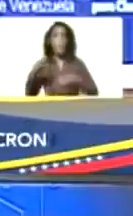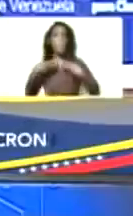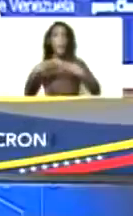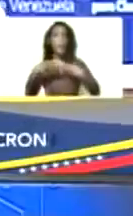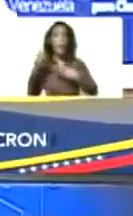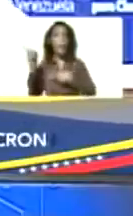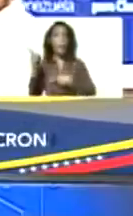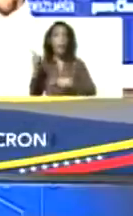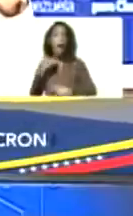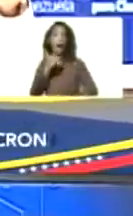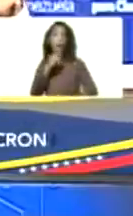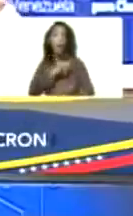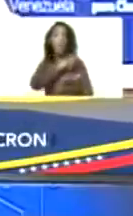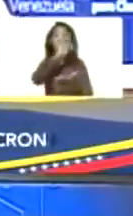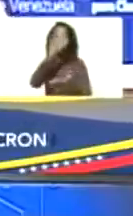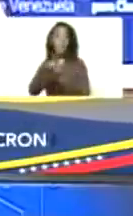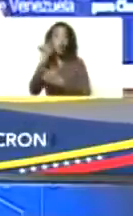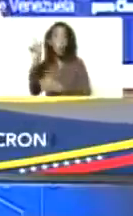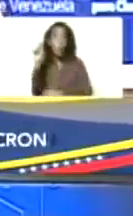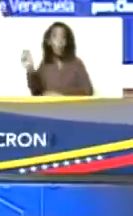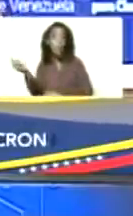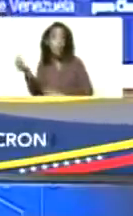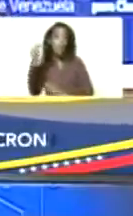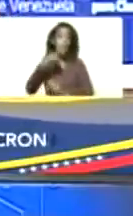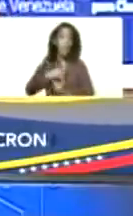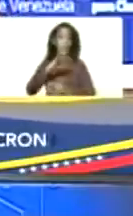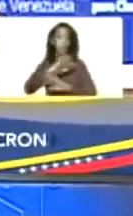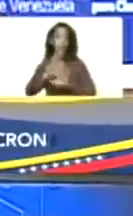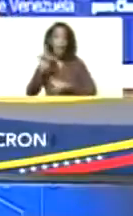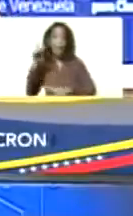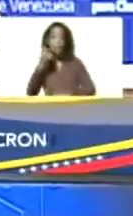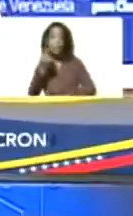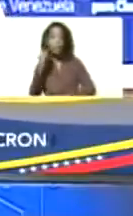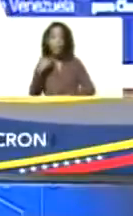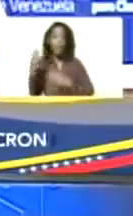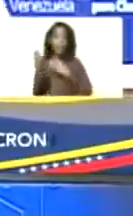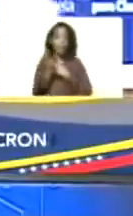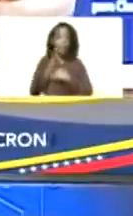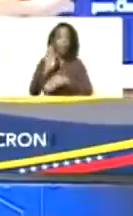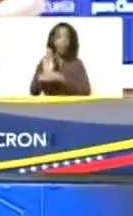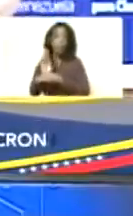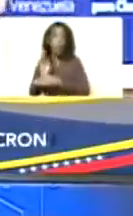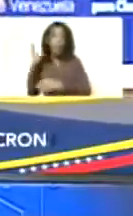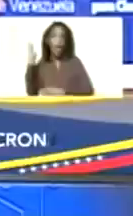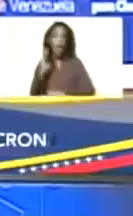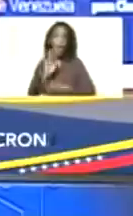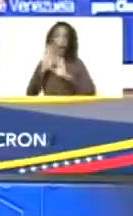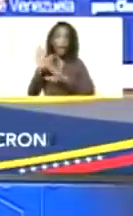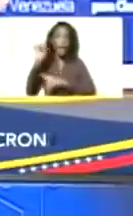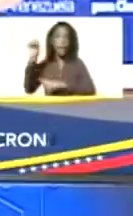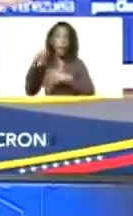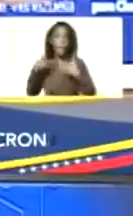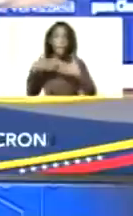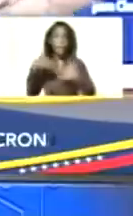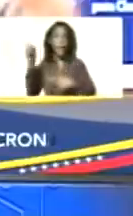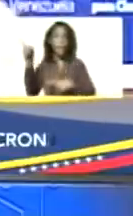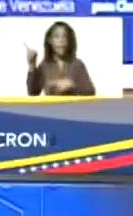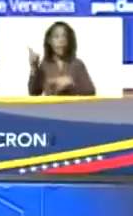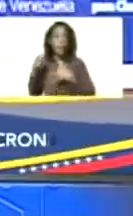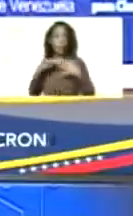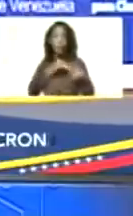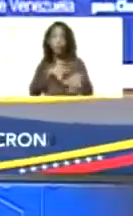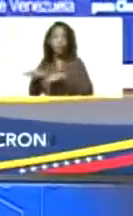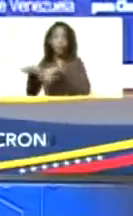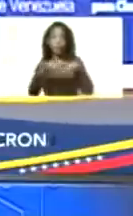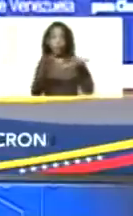Si alguien que viaja a Panamá un momentico y vuelve y él dice que se cuidó y viene así, quiere decir que en Panamá el Omicron está corriendo por